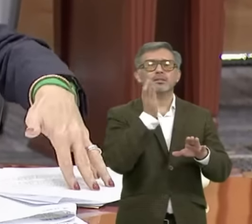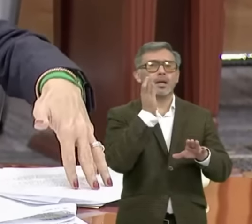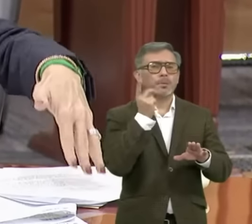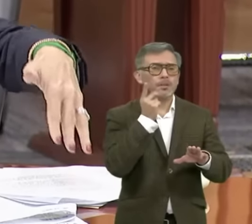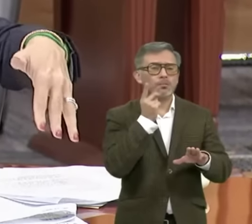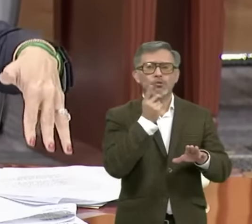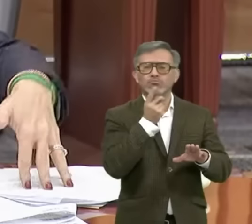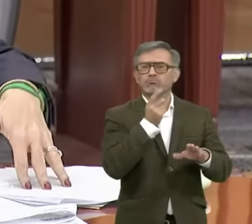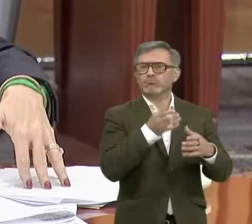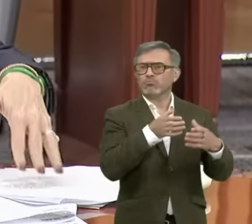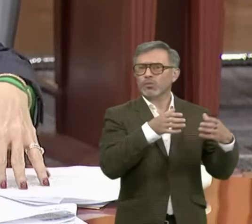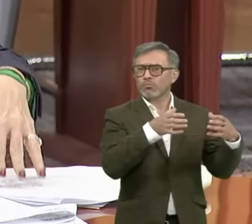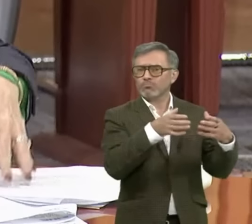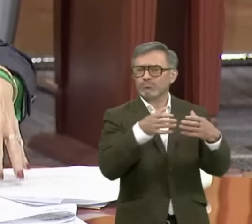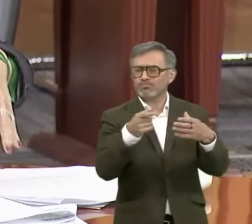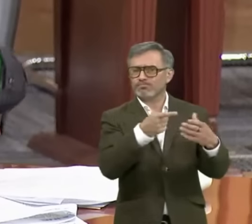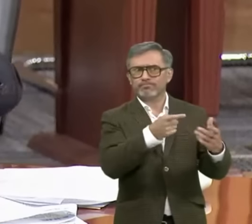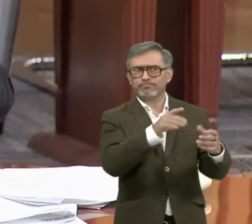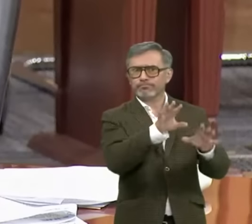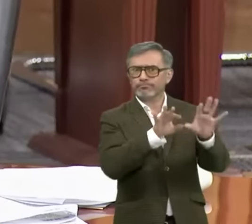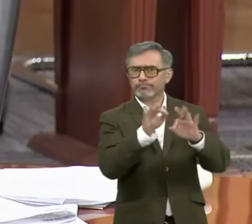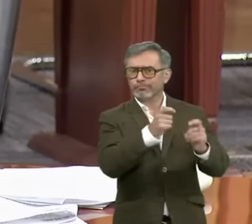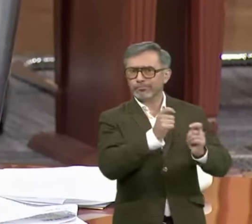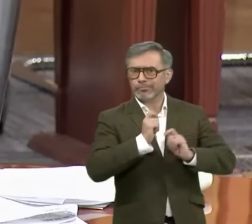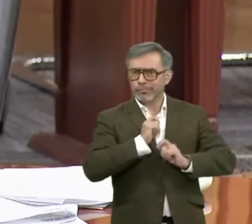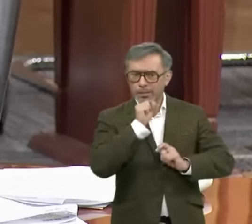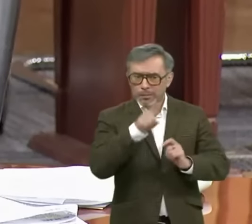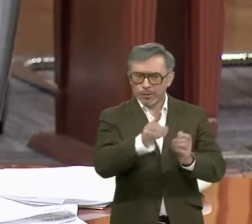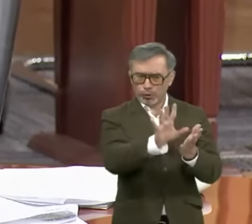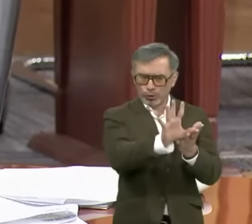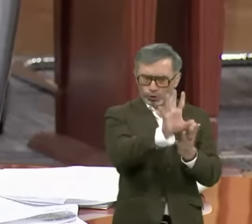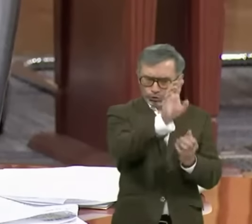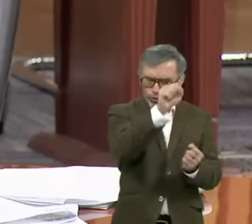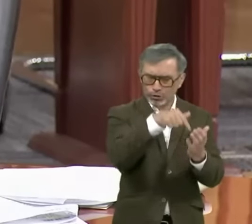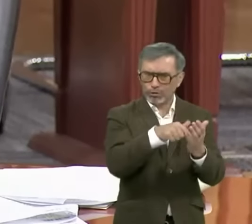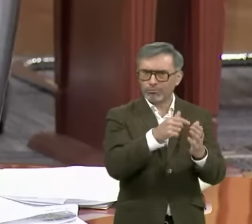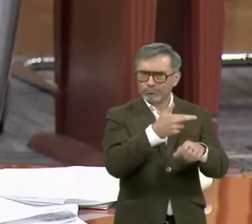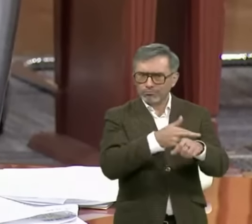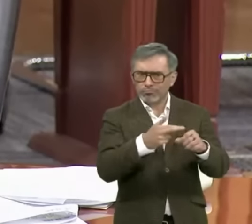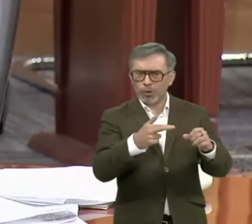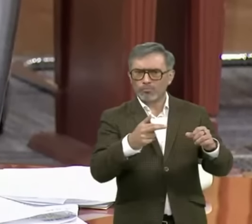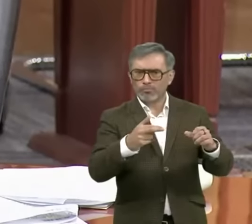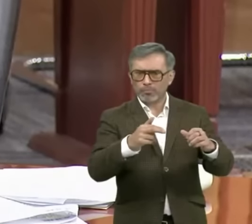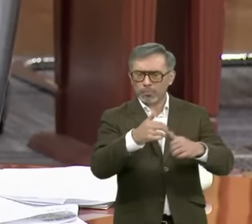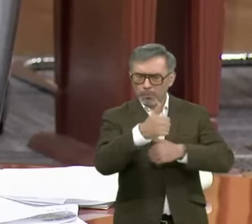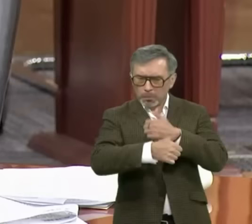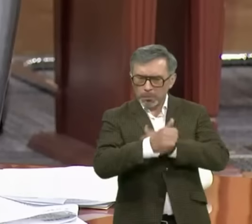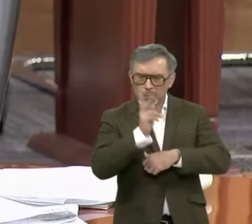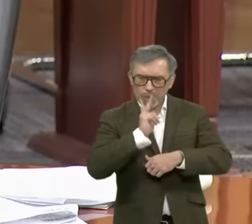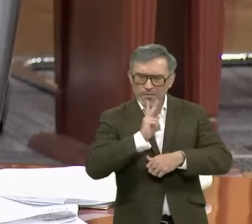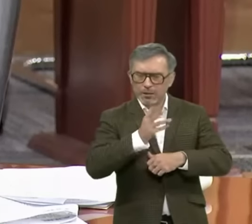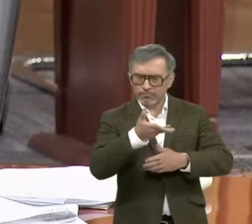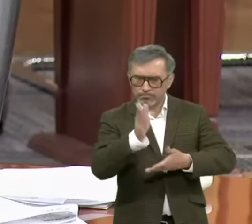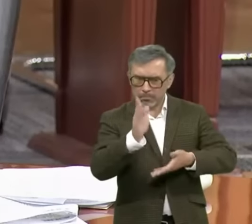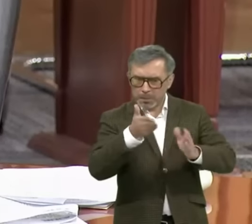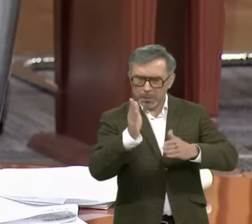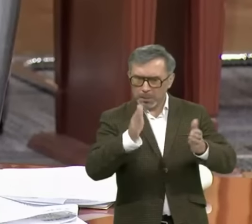proceso establecido constitucionalmente con distintas etapas y que resuelve a final de cuentas la Cámara